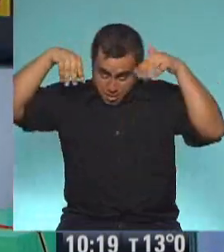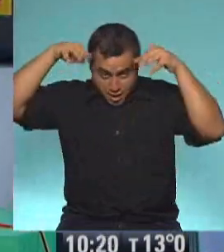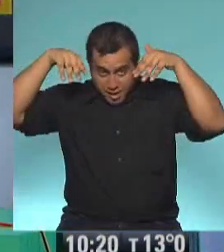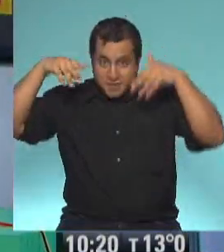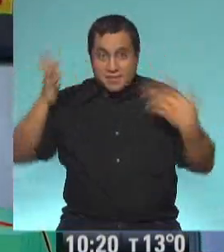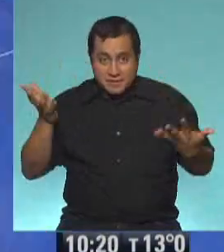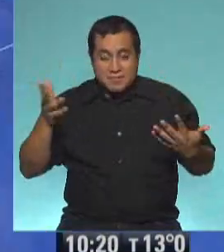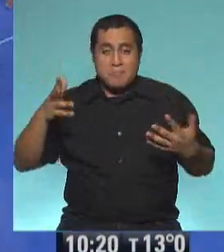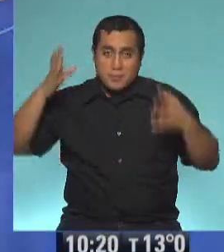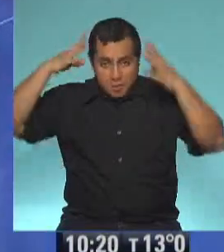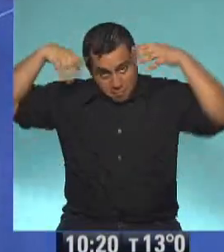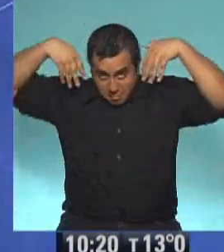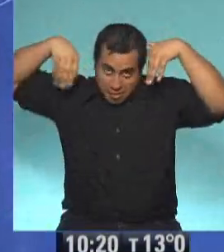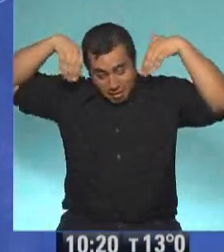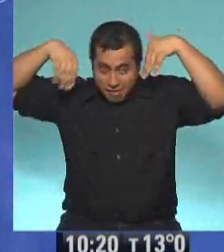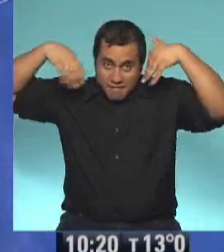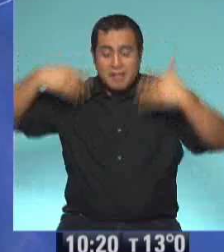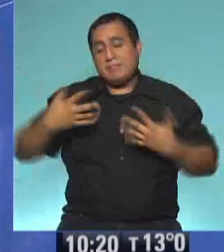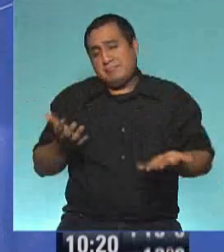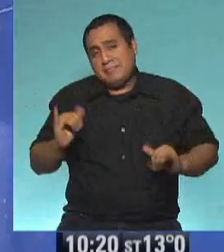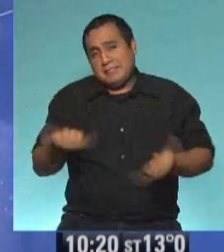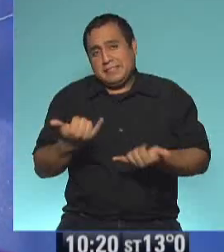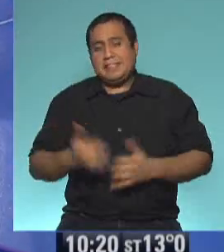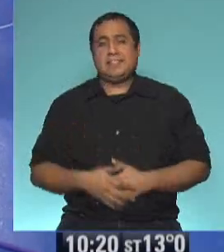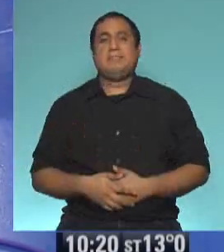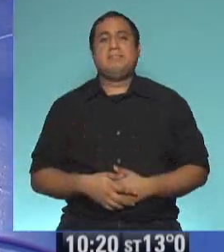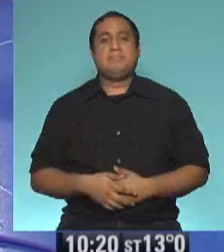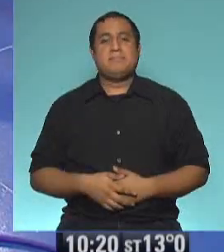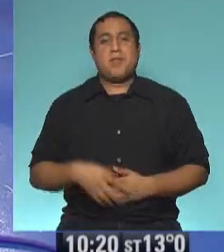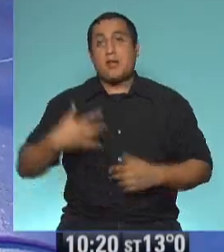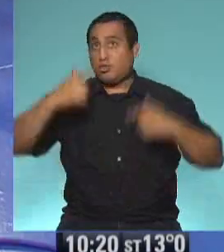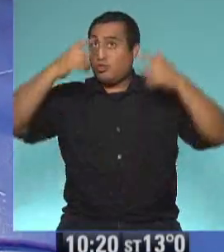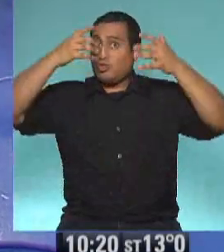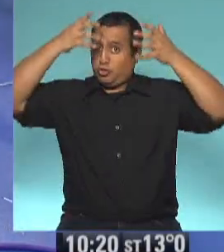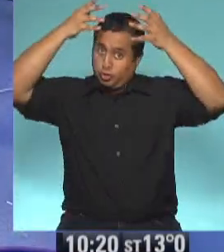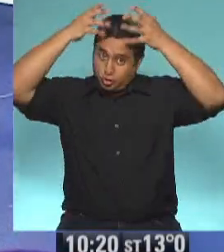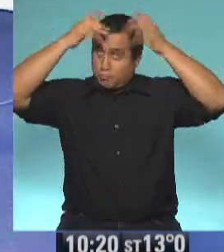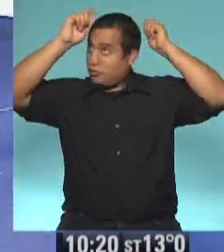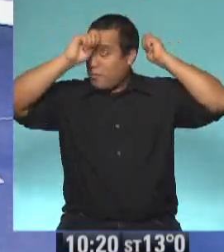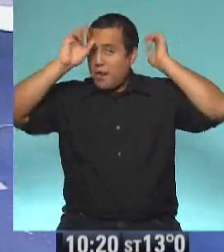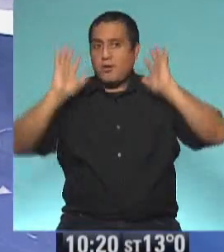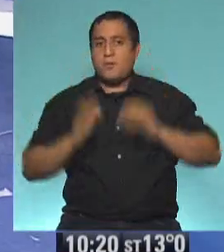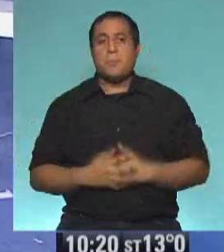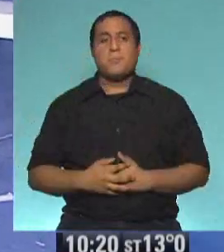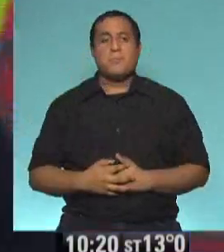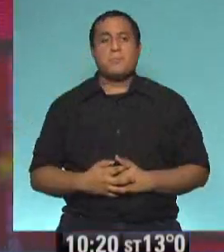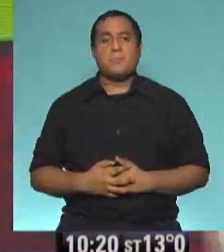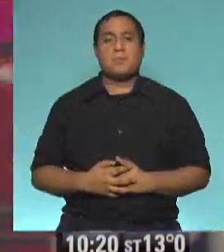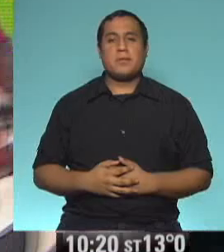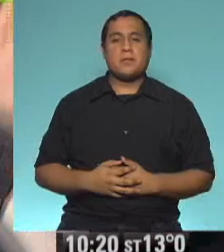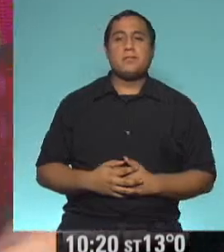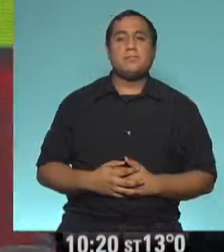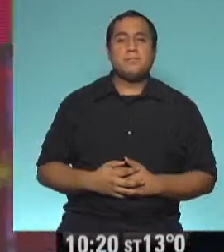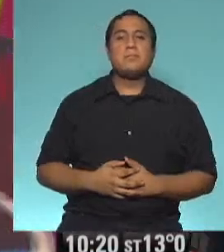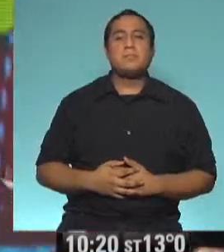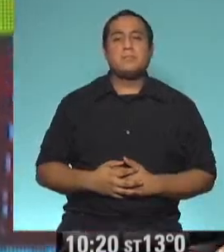voz también. Soy el payaso melenita, claro que sí. ¿Tenés el sombrero? ¿Y el sombrero? Oh, pero mirá, pero mirá. Me pongo el sombrero,